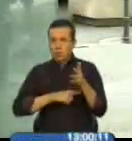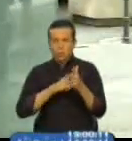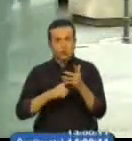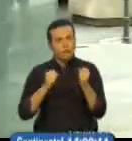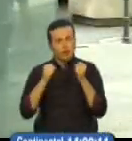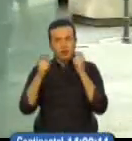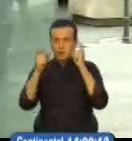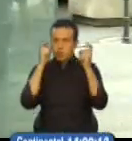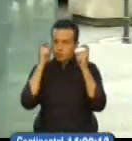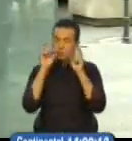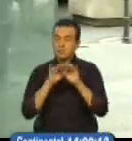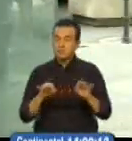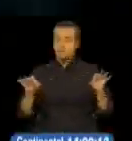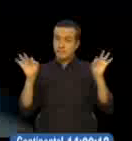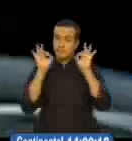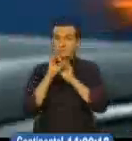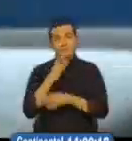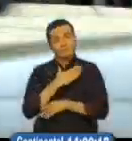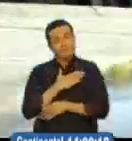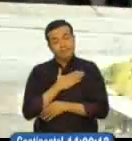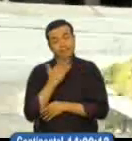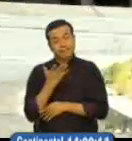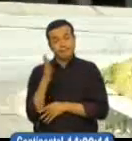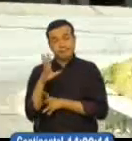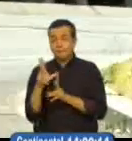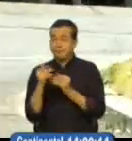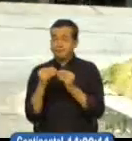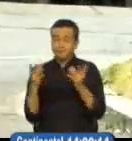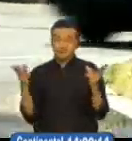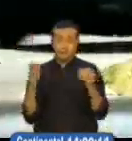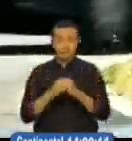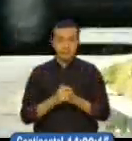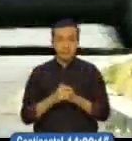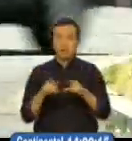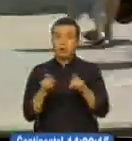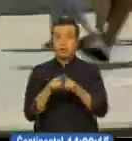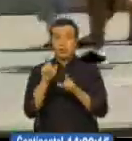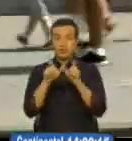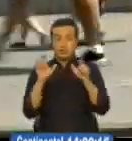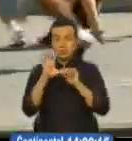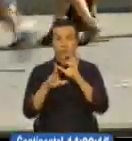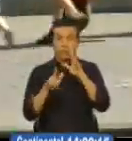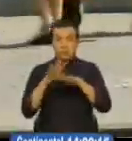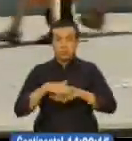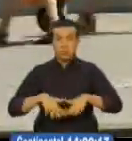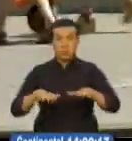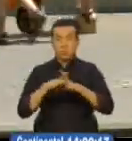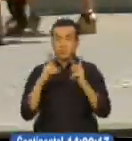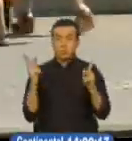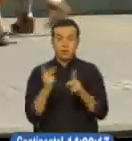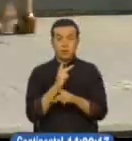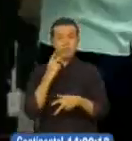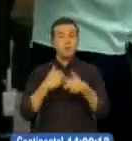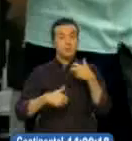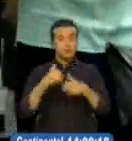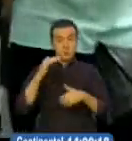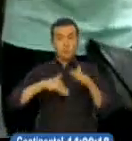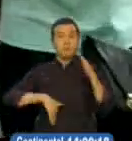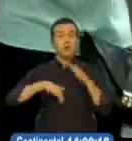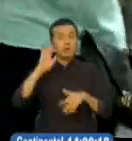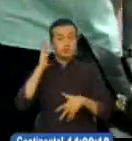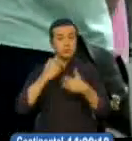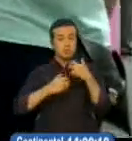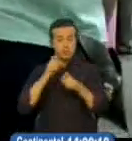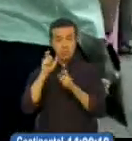que por desgracia se están dando, ¿no? La iniciativa también ha calado en la calle y es que la corrupción se sitúa entre las principales preocupaciones de